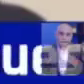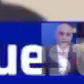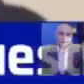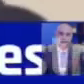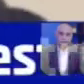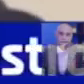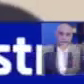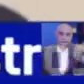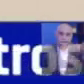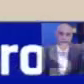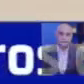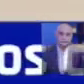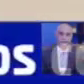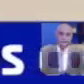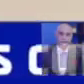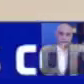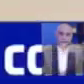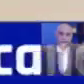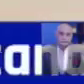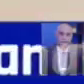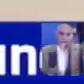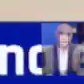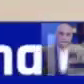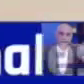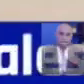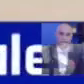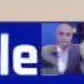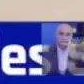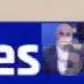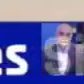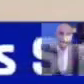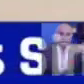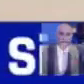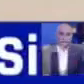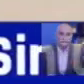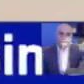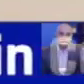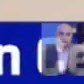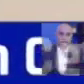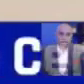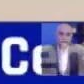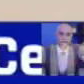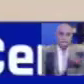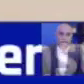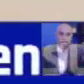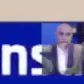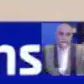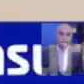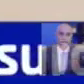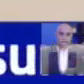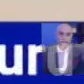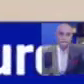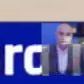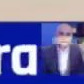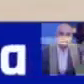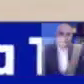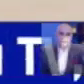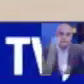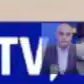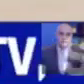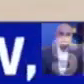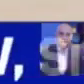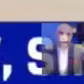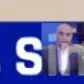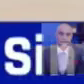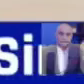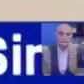Rivapalacio, pues diciendo de qué extensión ha sido la grosería, la inmoralidad, diría el presidente Andrés Manuel López Obrador, de Ernesto